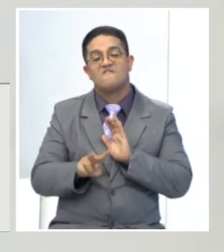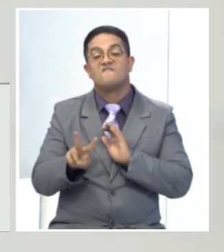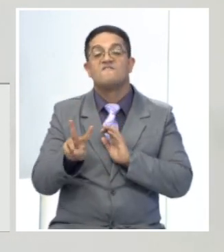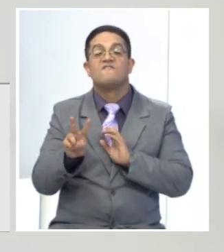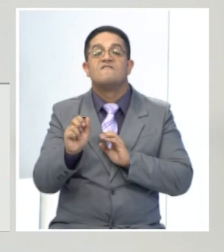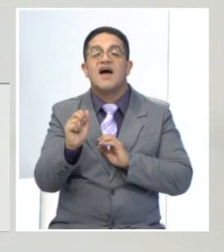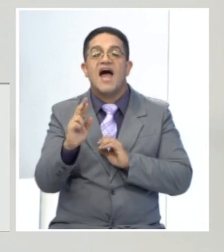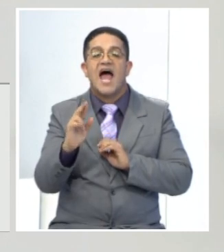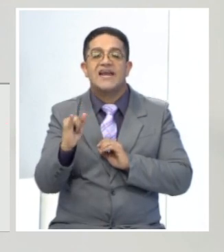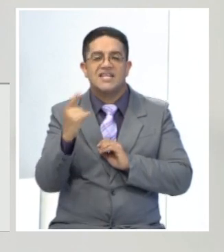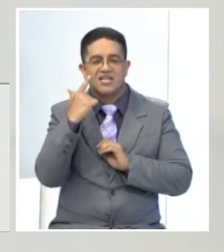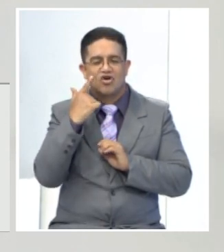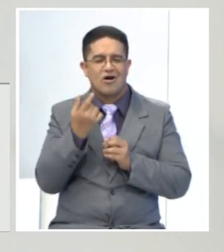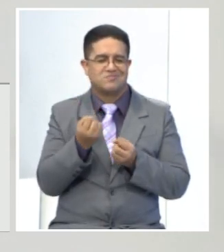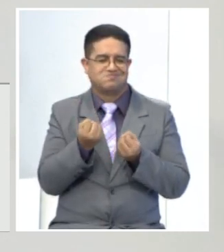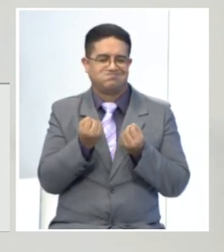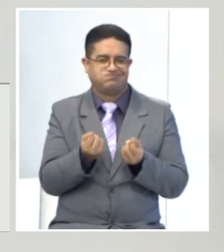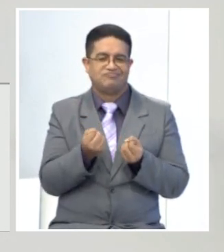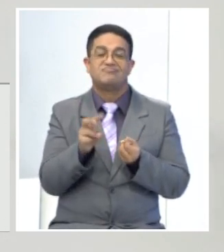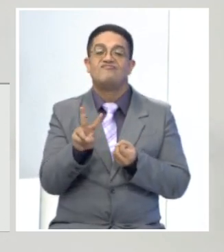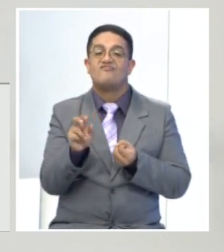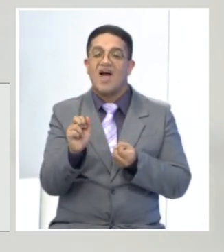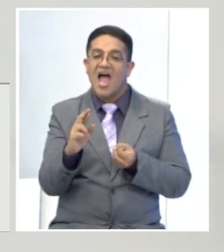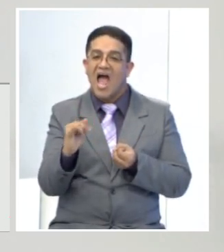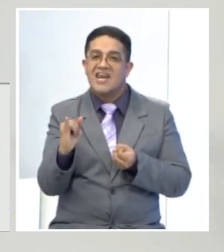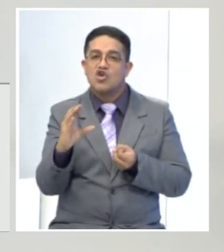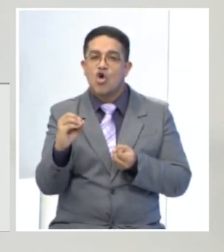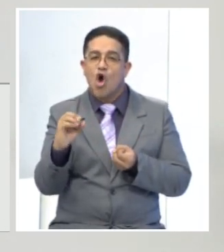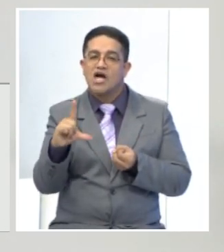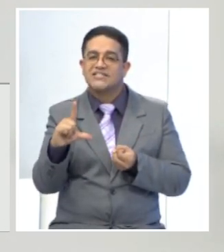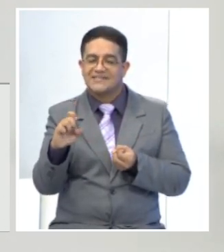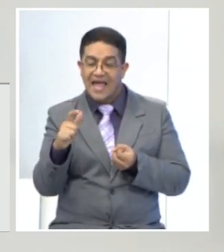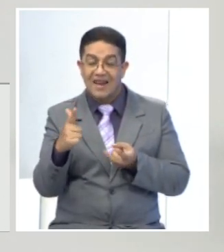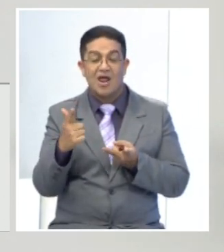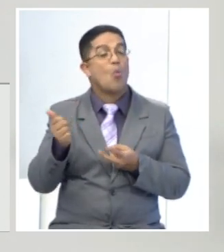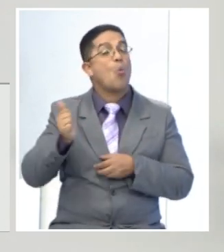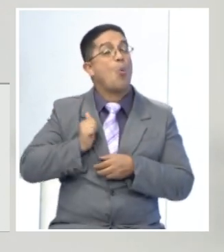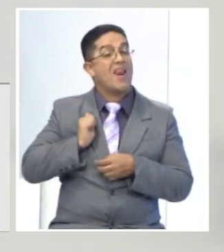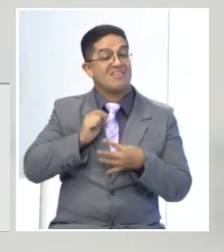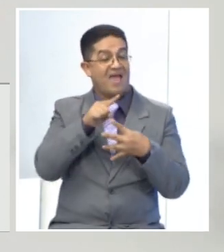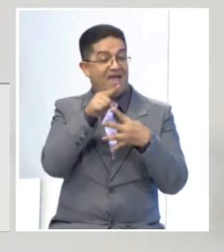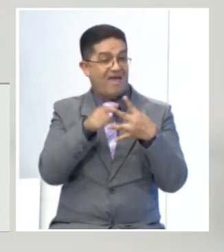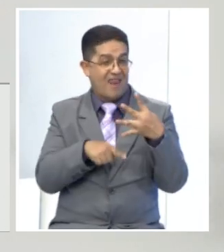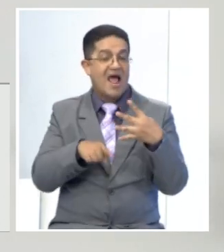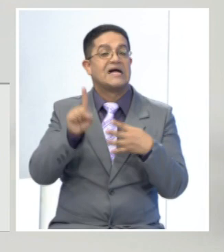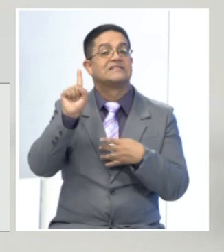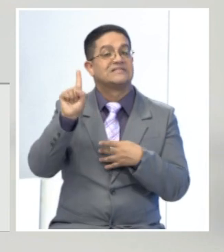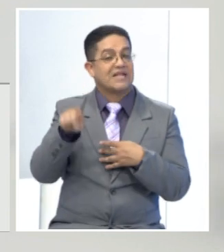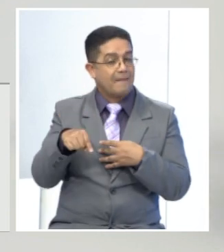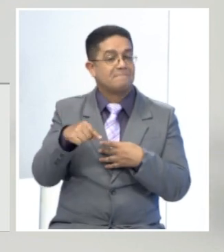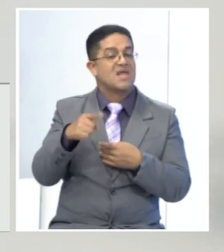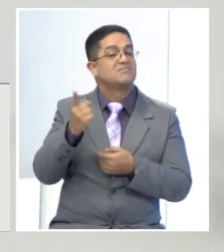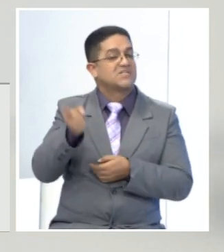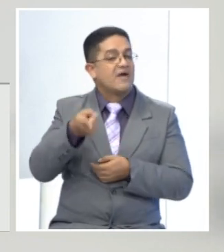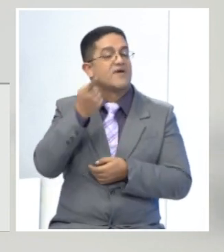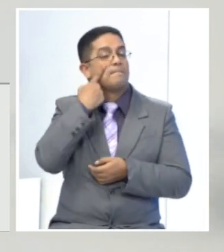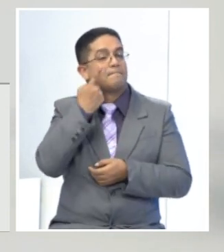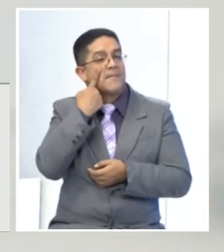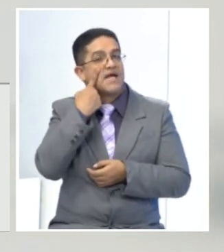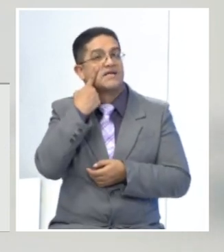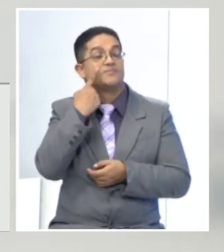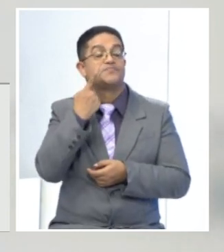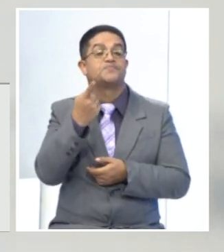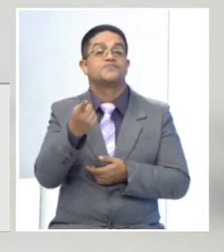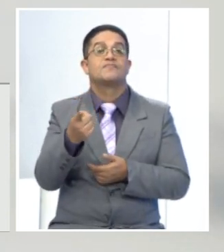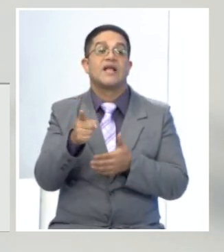una cirugía porque de pequeñito tuvo un testículo en ascensor, cualquiera de esos eventos igualmente debe llamar la atención. Y en el momento de estar en